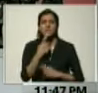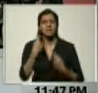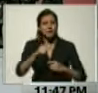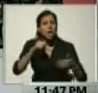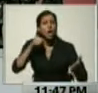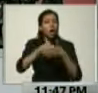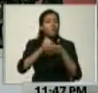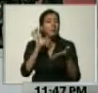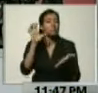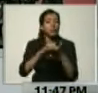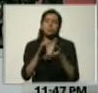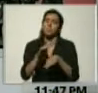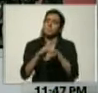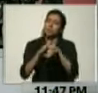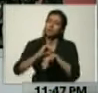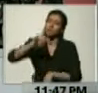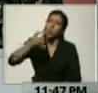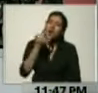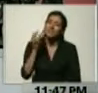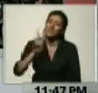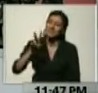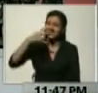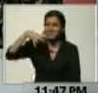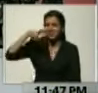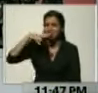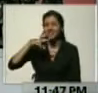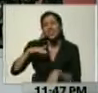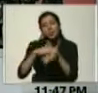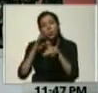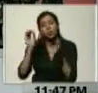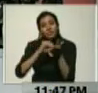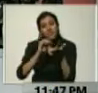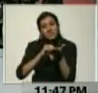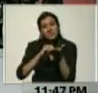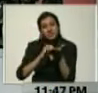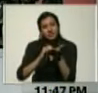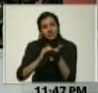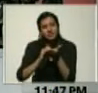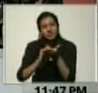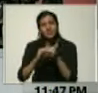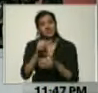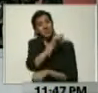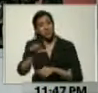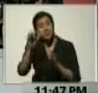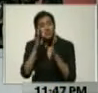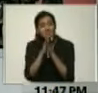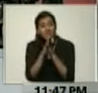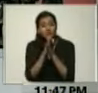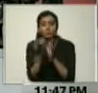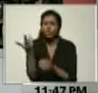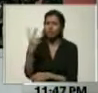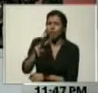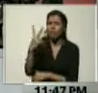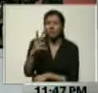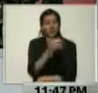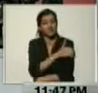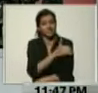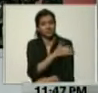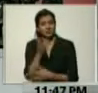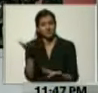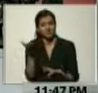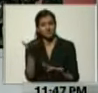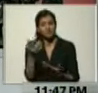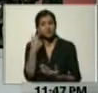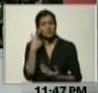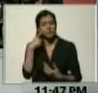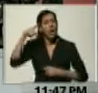Perdónenme, Joana y Vanessa, otra vez. En Venezuela, la Semana Santa evidenció el doble discurso de la derecha, su recurrente